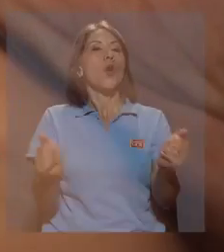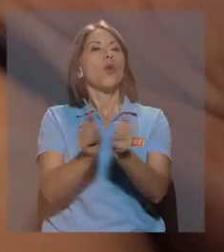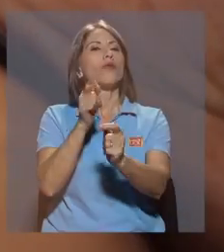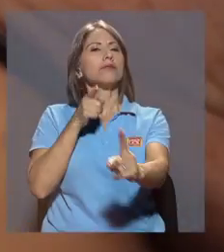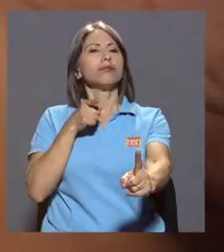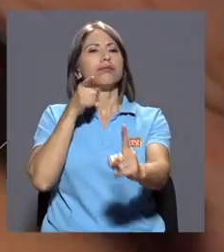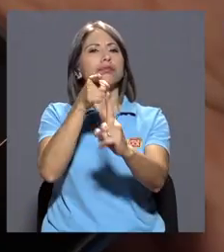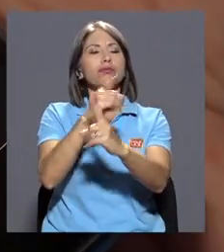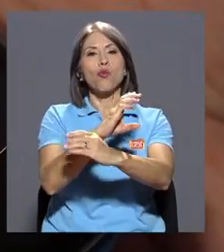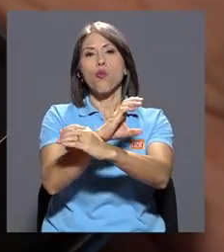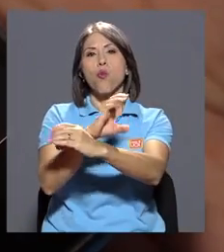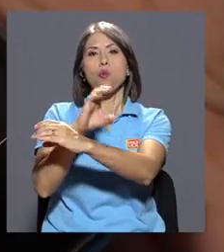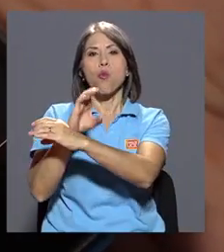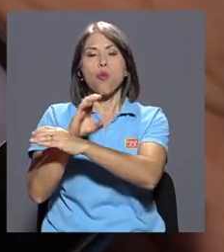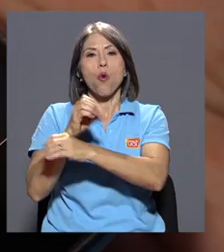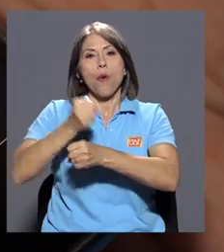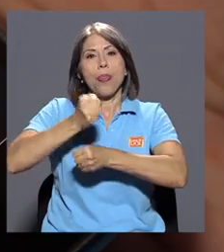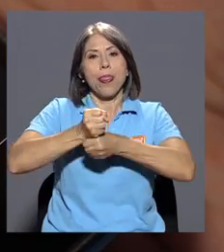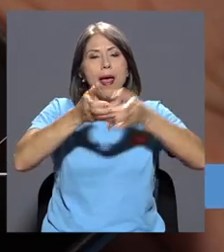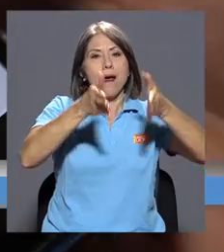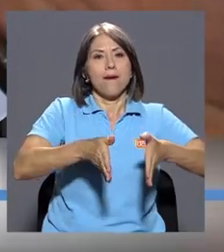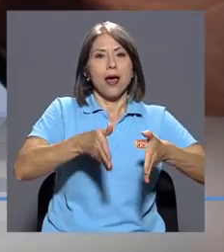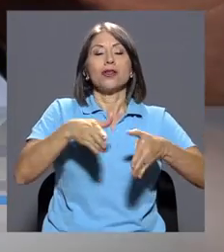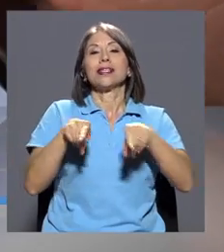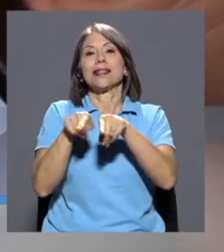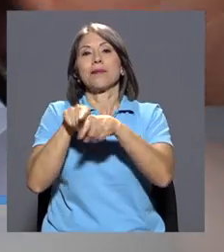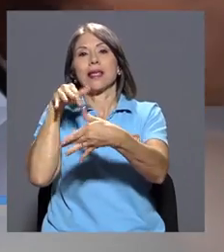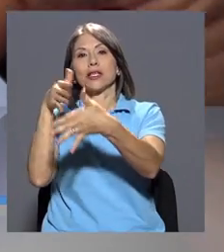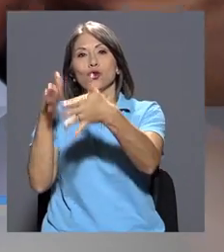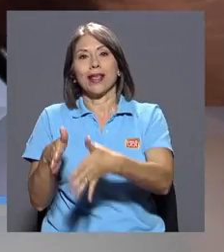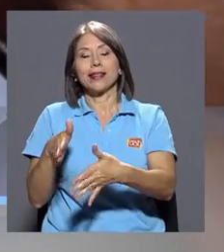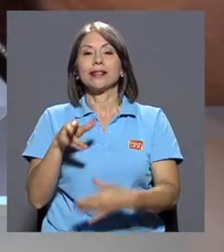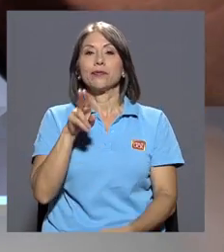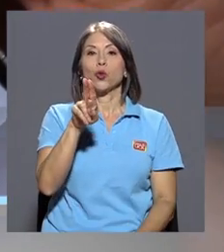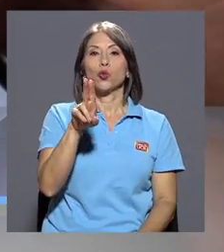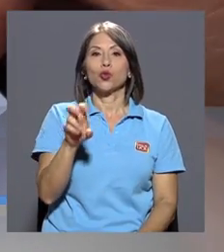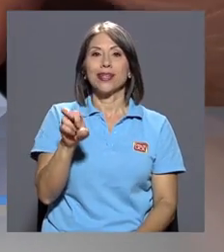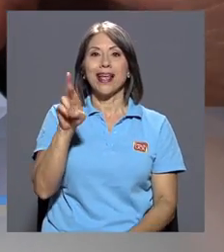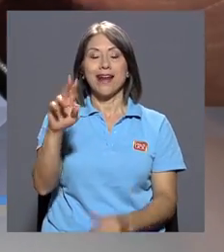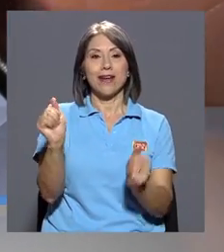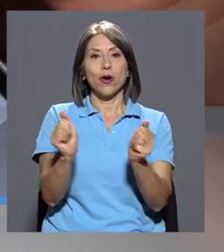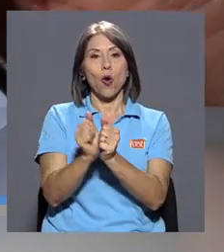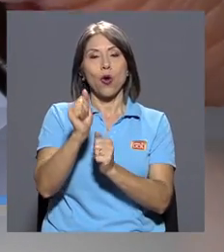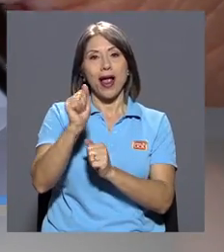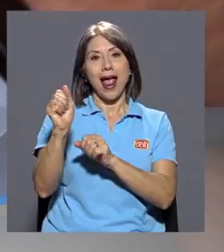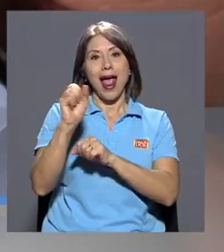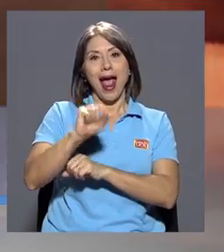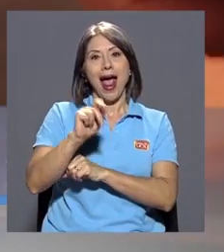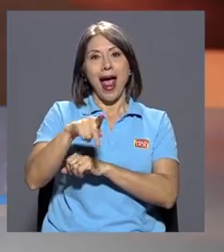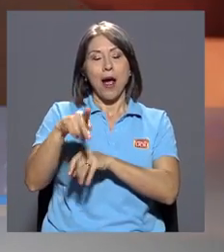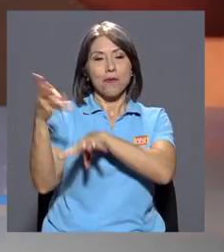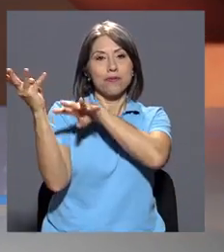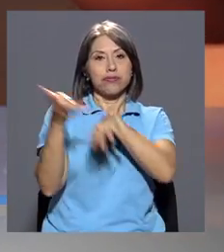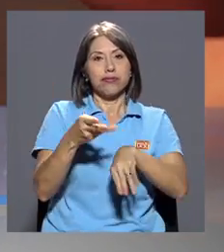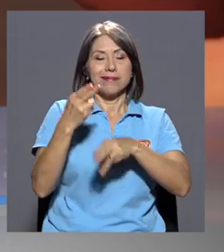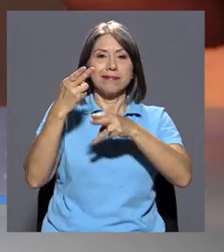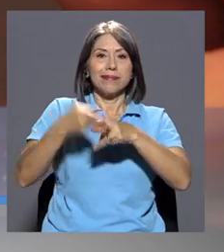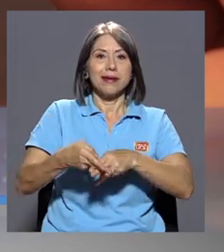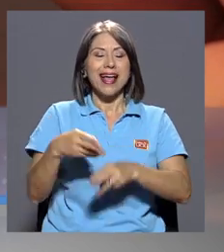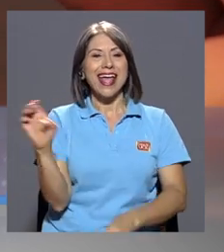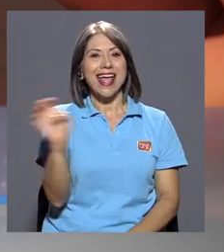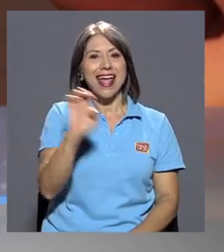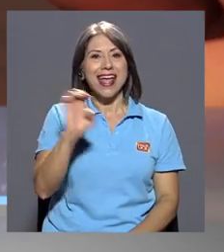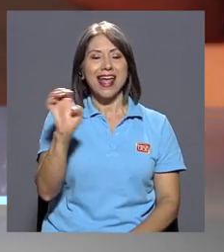Con el propósito de resguardar la vida de los funcionarios y estudiantes, la Universidad de Costa Rica lanza la aplicación móvil llamada Emergencias